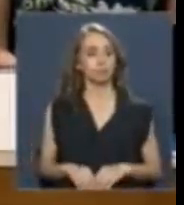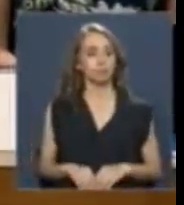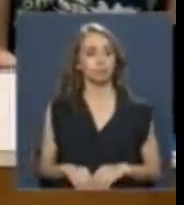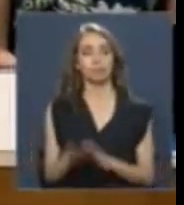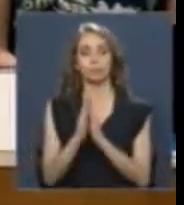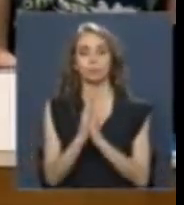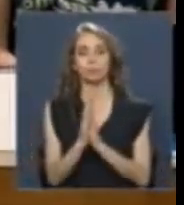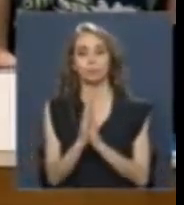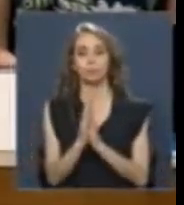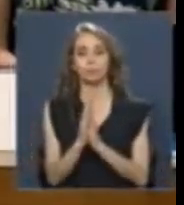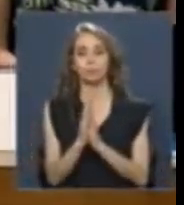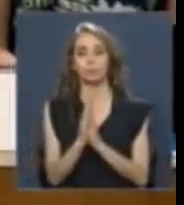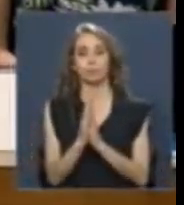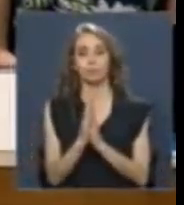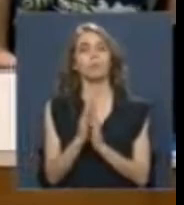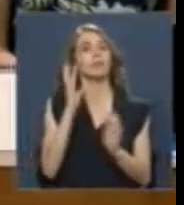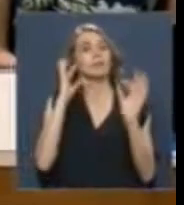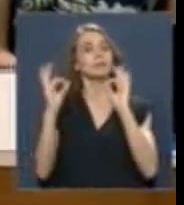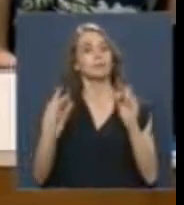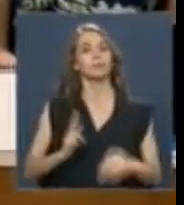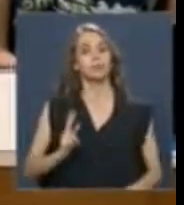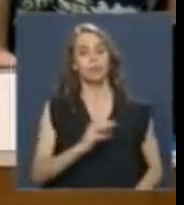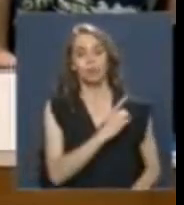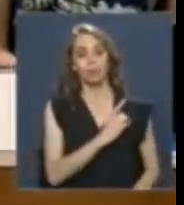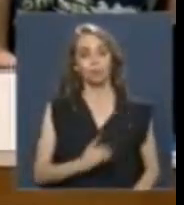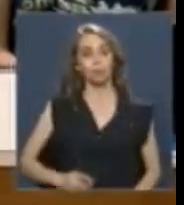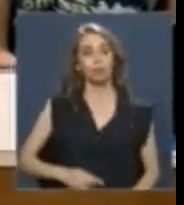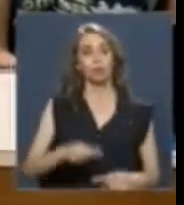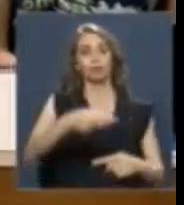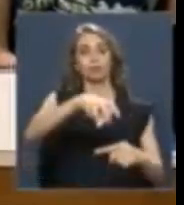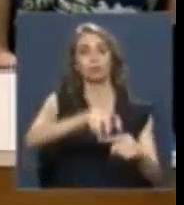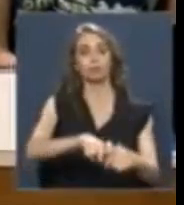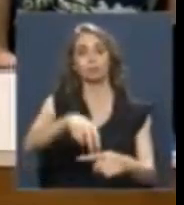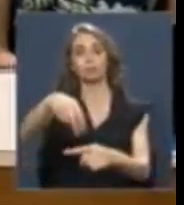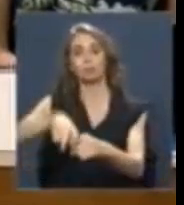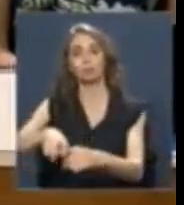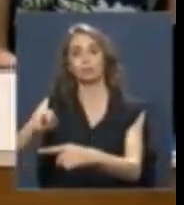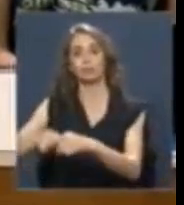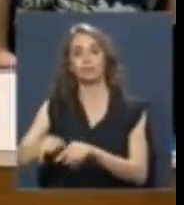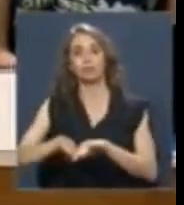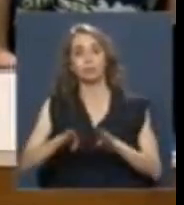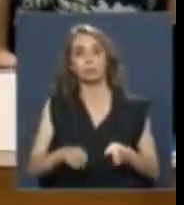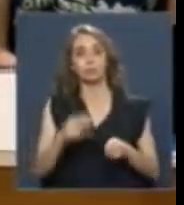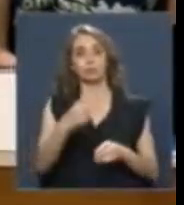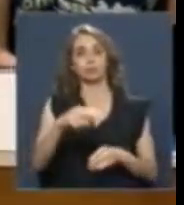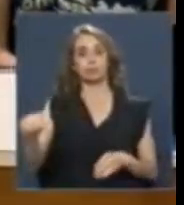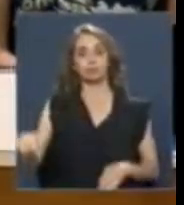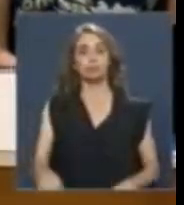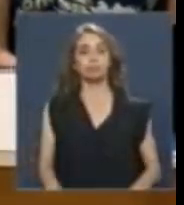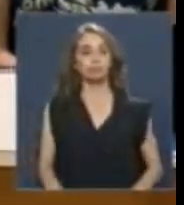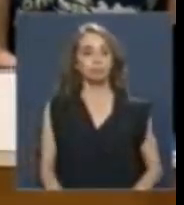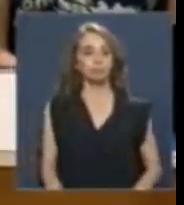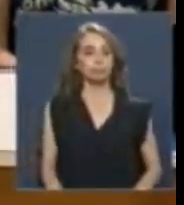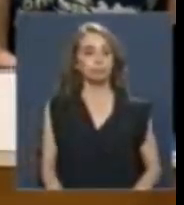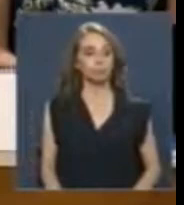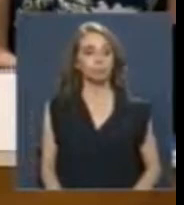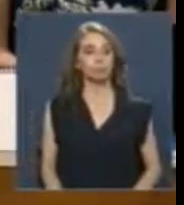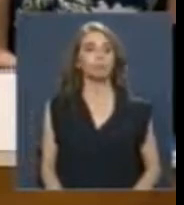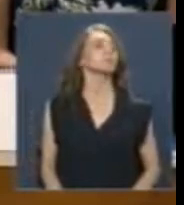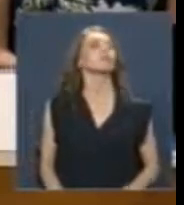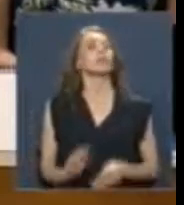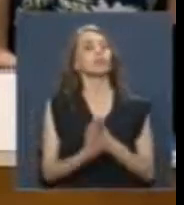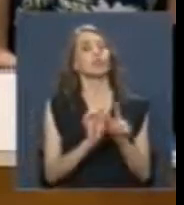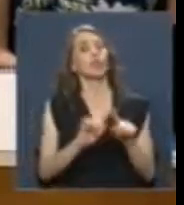Por favor, le ruego a las señoras y señores diputados tomar asiento en sus pupitres. Y todo